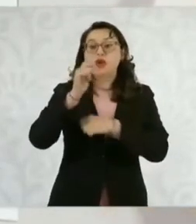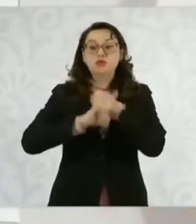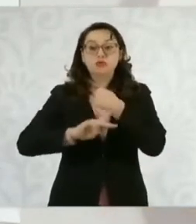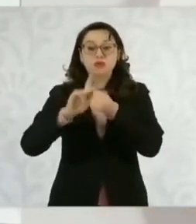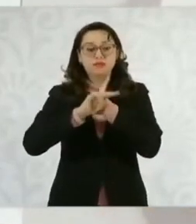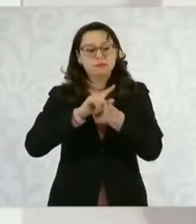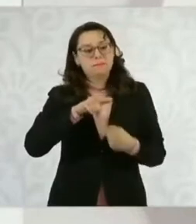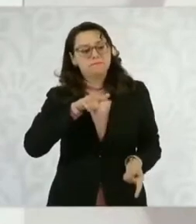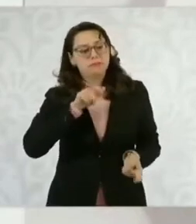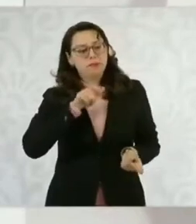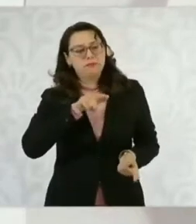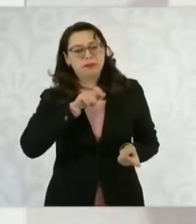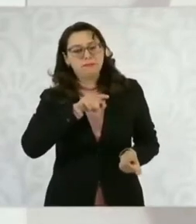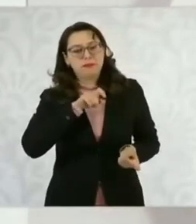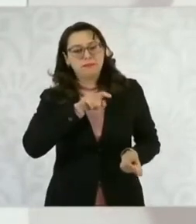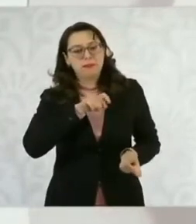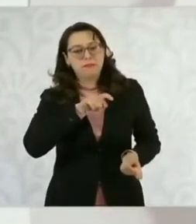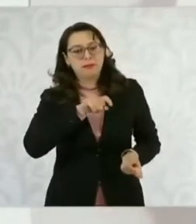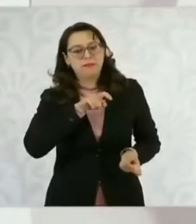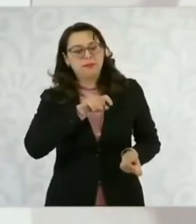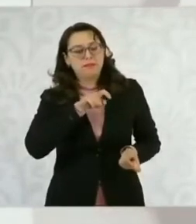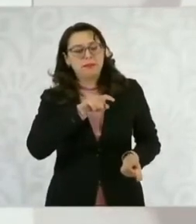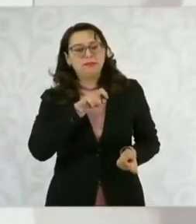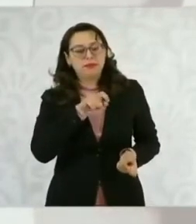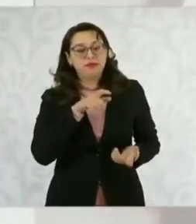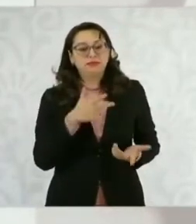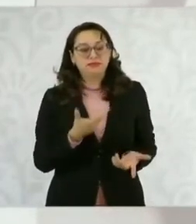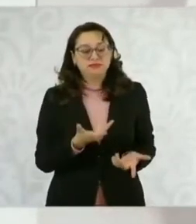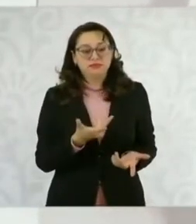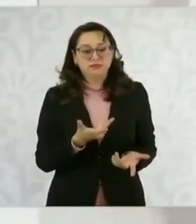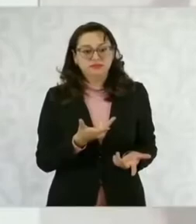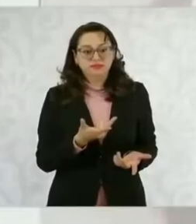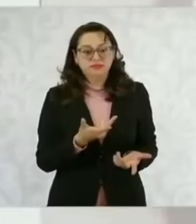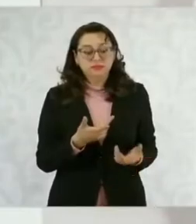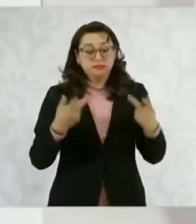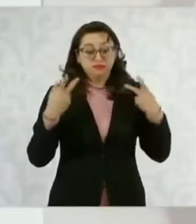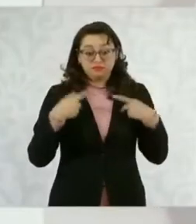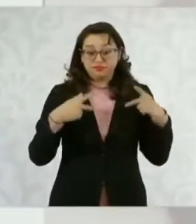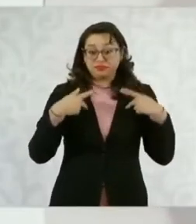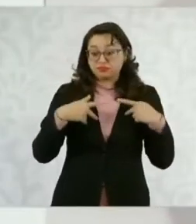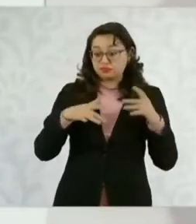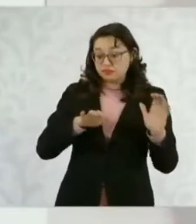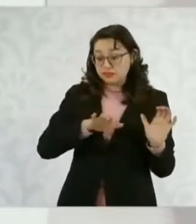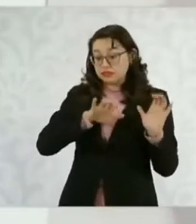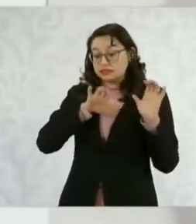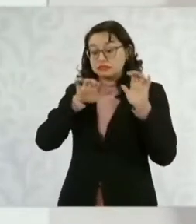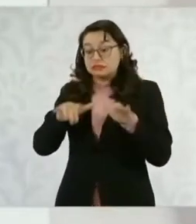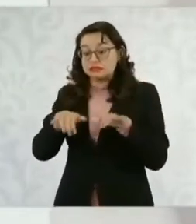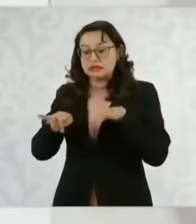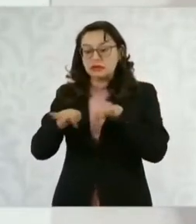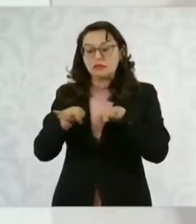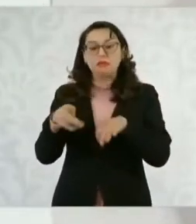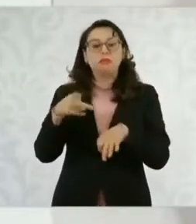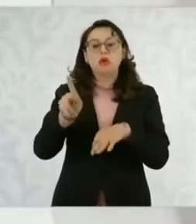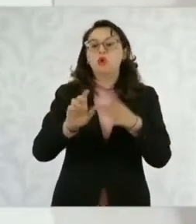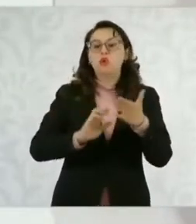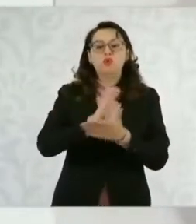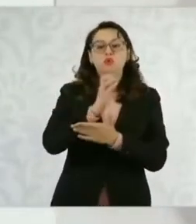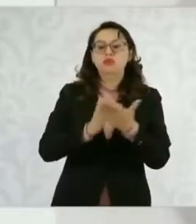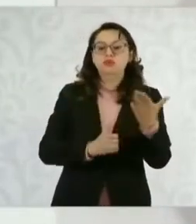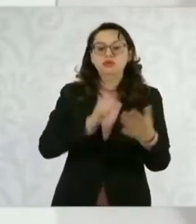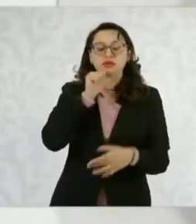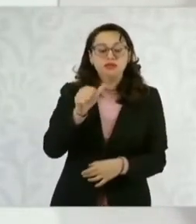del país, y que contrata personas a través de un esquema en donde no hay contratos, sino que los convierte en